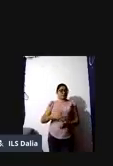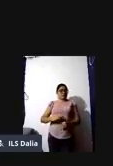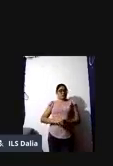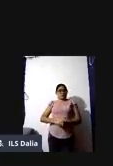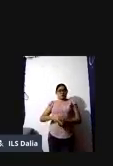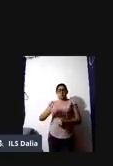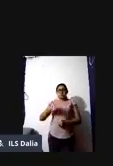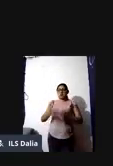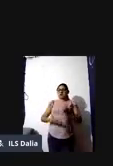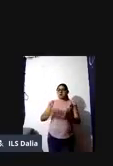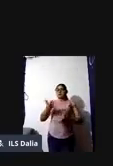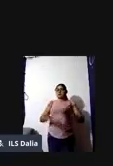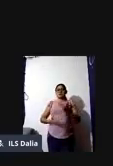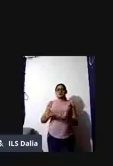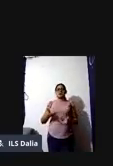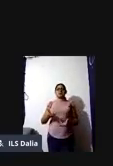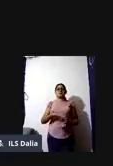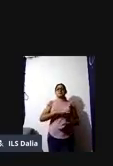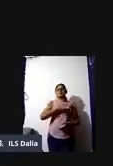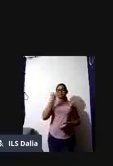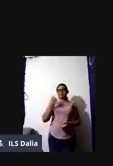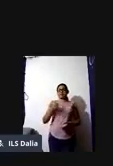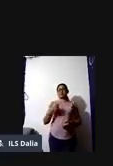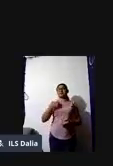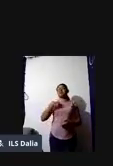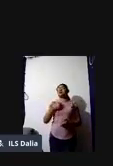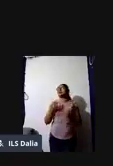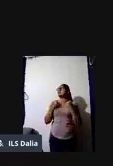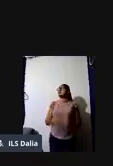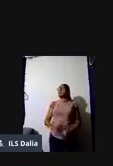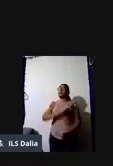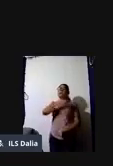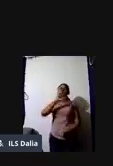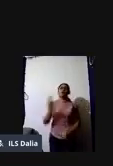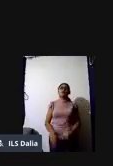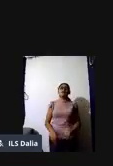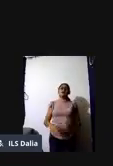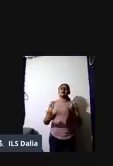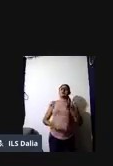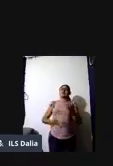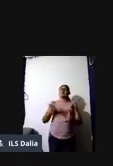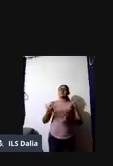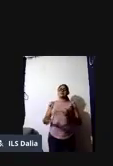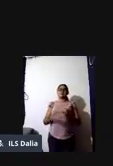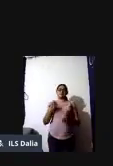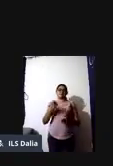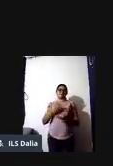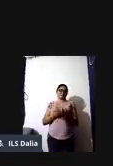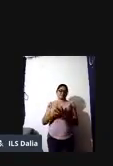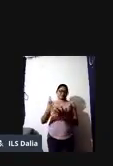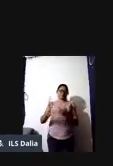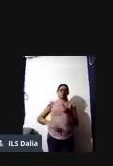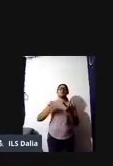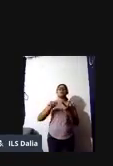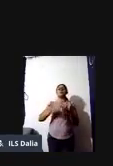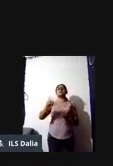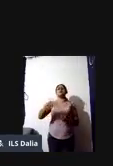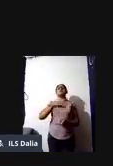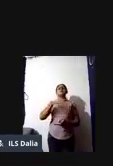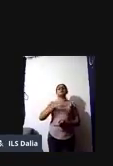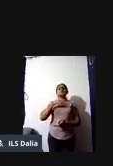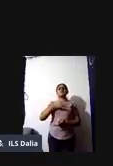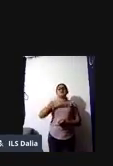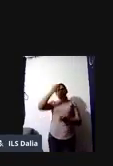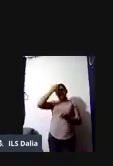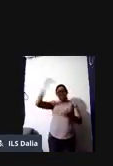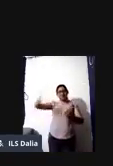desamparo, ¿no? Nos vamos a morir, ¿no? Intensamente. Al abandono, temor al abandono. Y